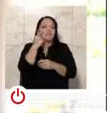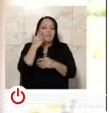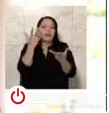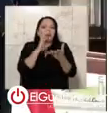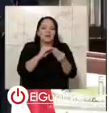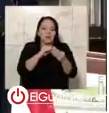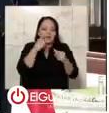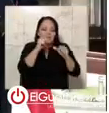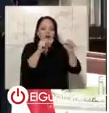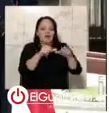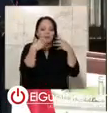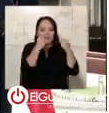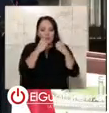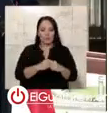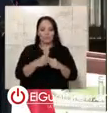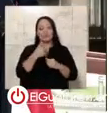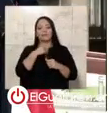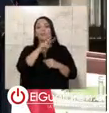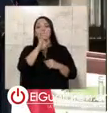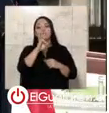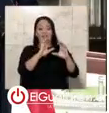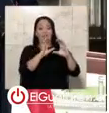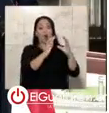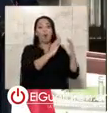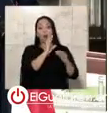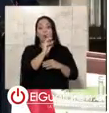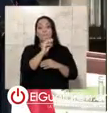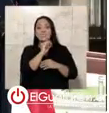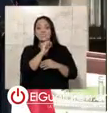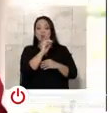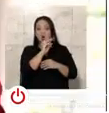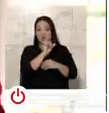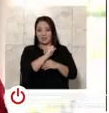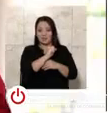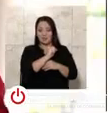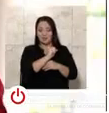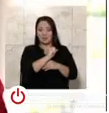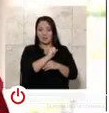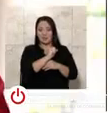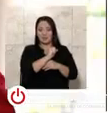salud. El área de salud tiene 27. En total, esta doctora y su